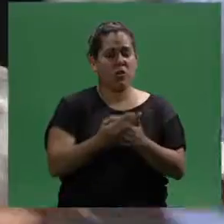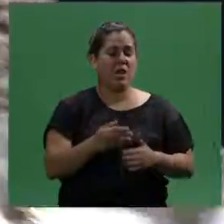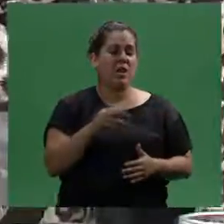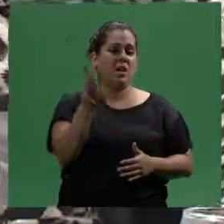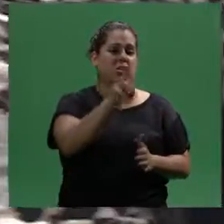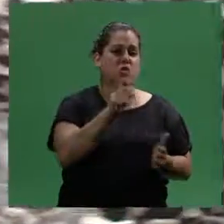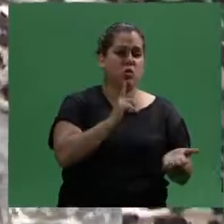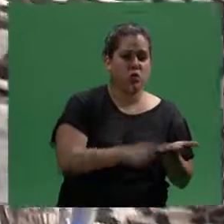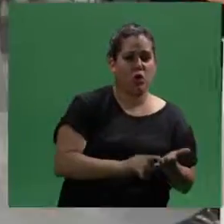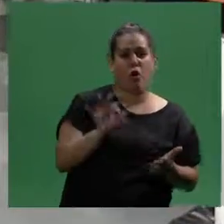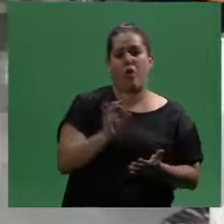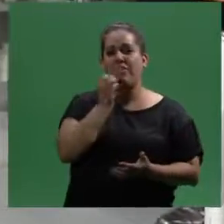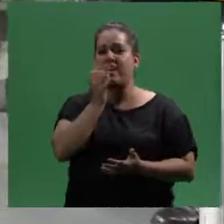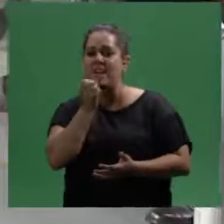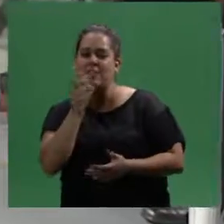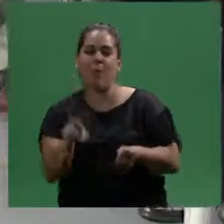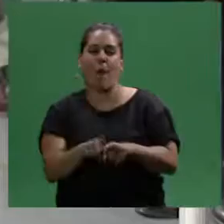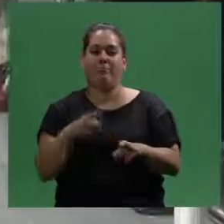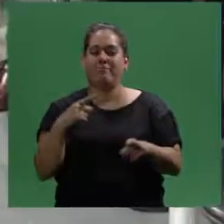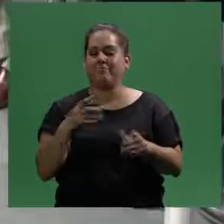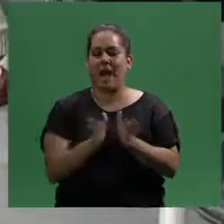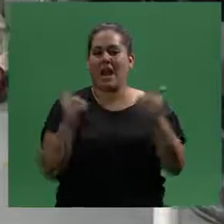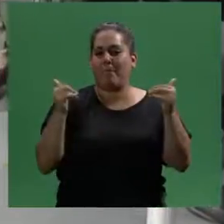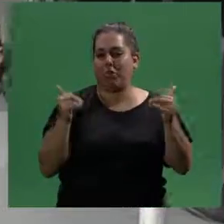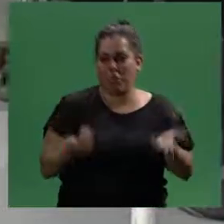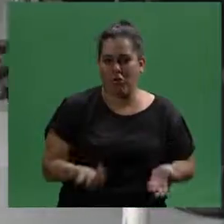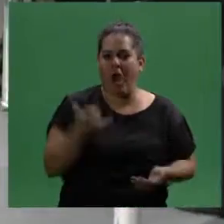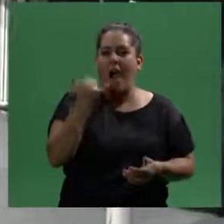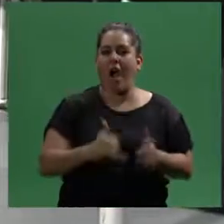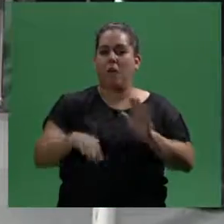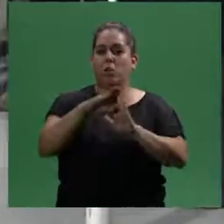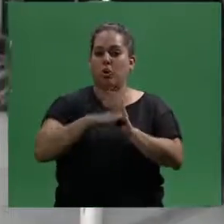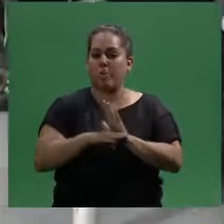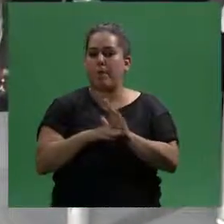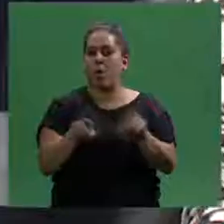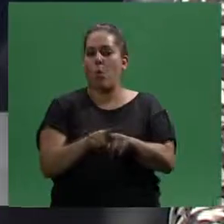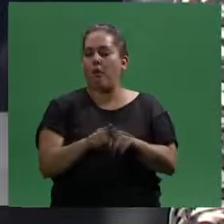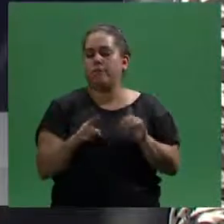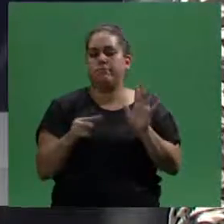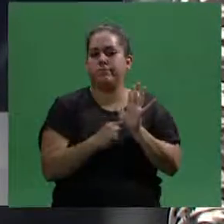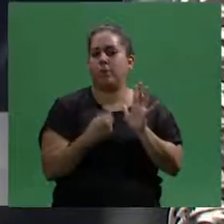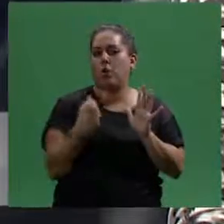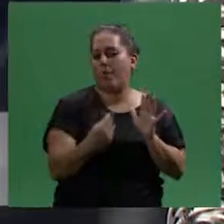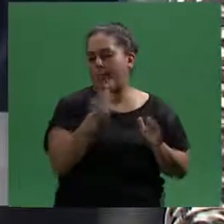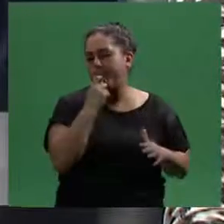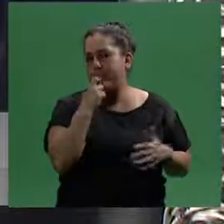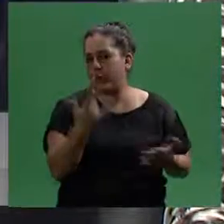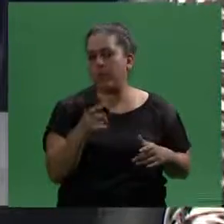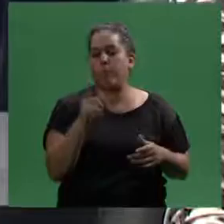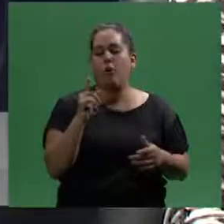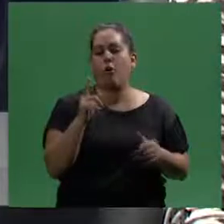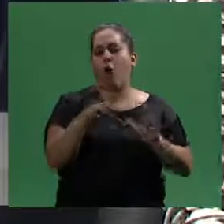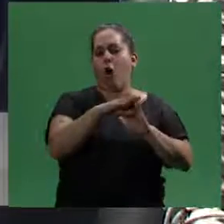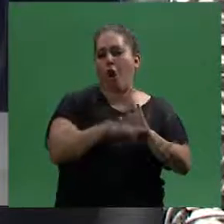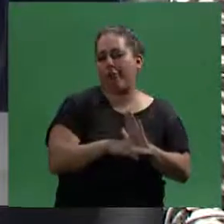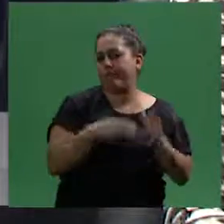de declaración, que son proyectos más internos, son de trámite, y nosotros tenemos como norma identificarlos por algunas cuestiones, si ustedes quieren, del orden